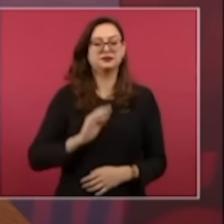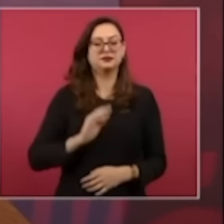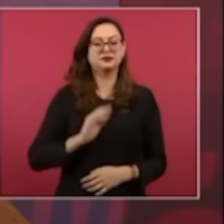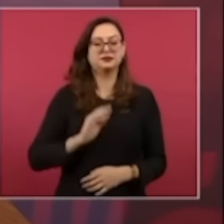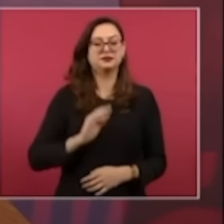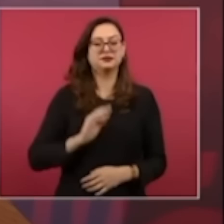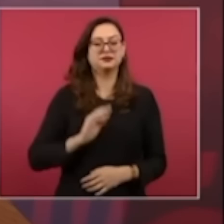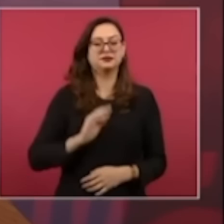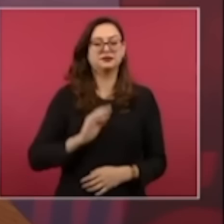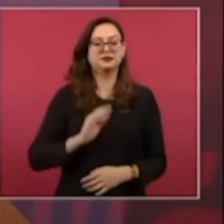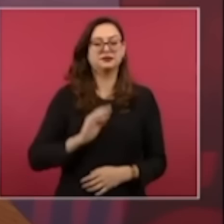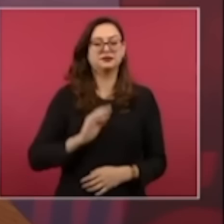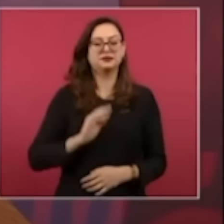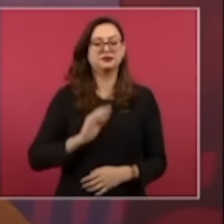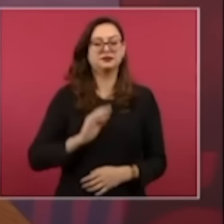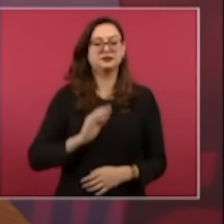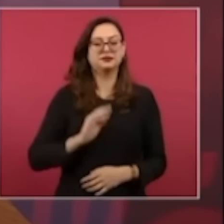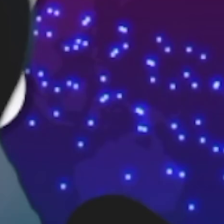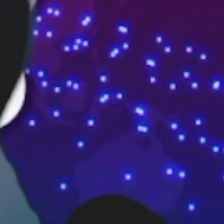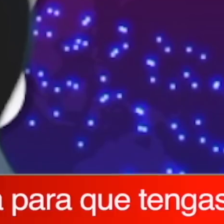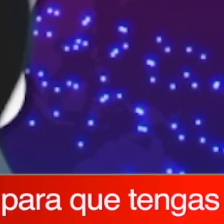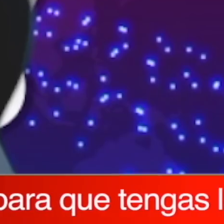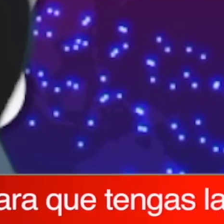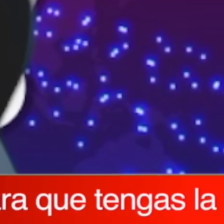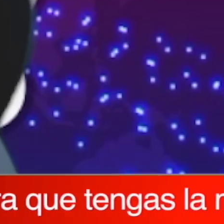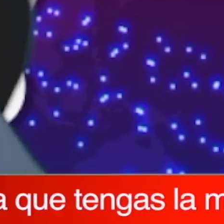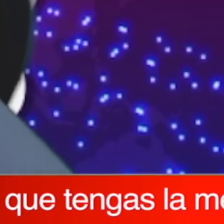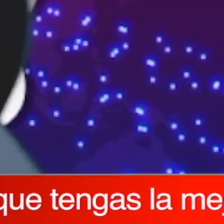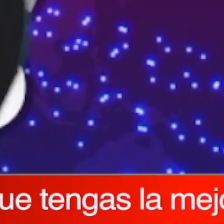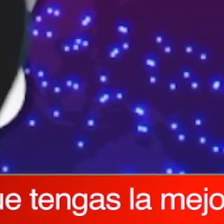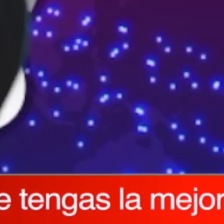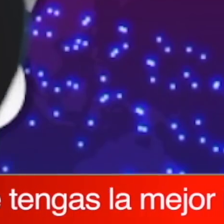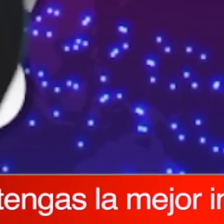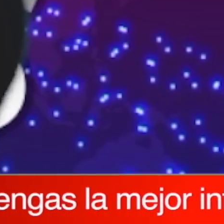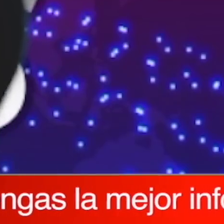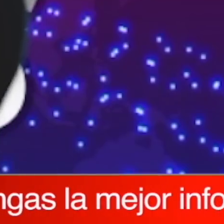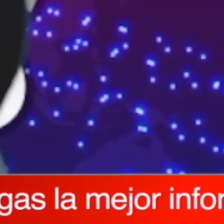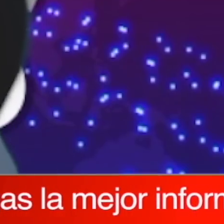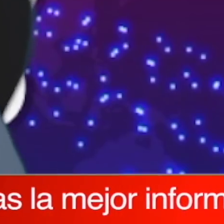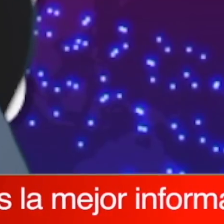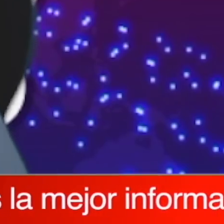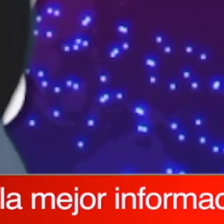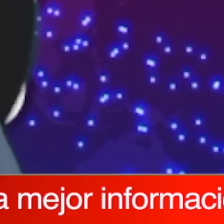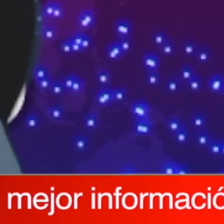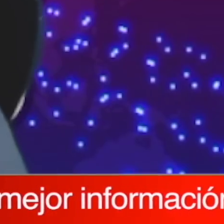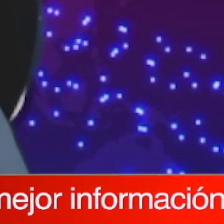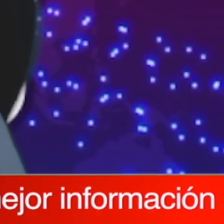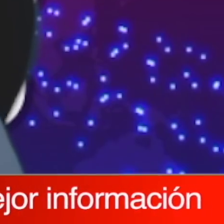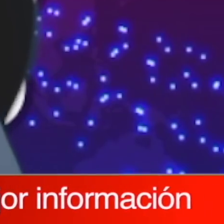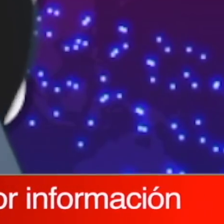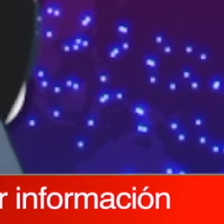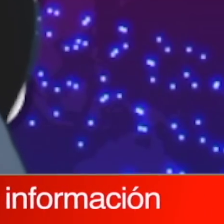Manuel López Obrador, y la verdad que, como siempre, tiene razón. Pero al final, ¿ustedes qué opinan? Déjenmelo